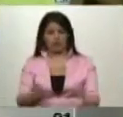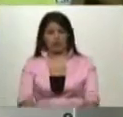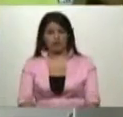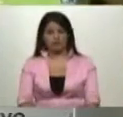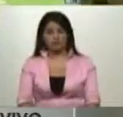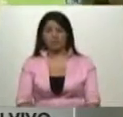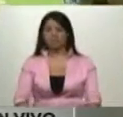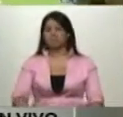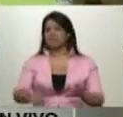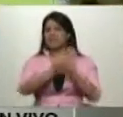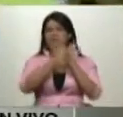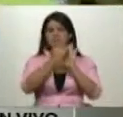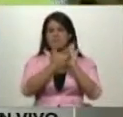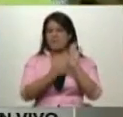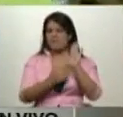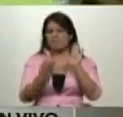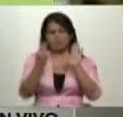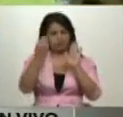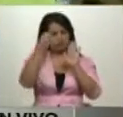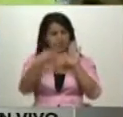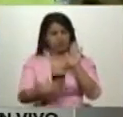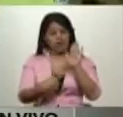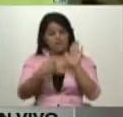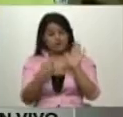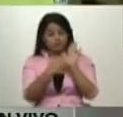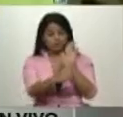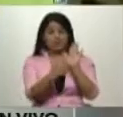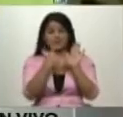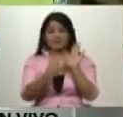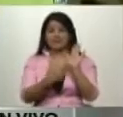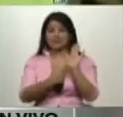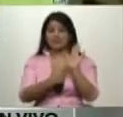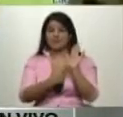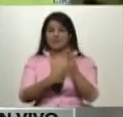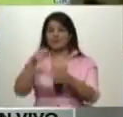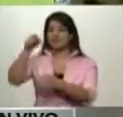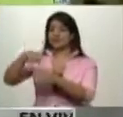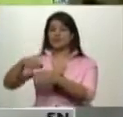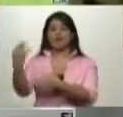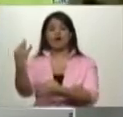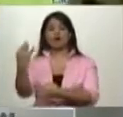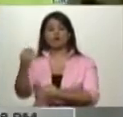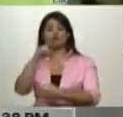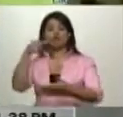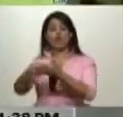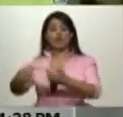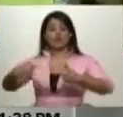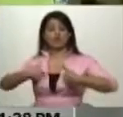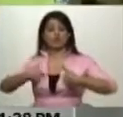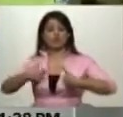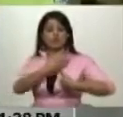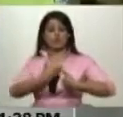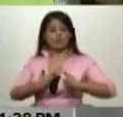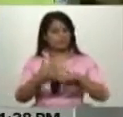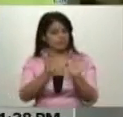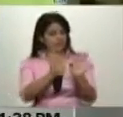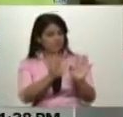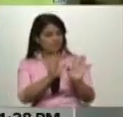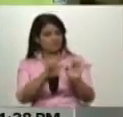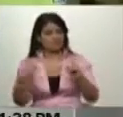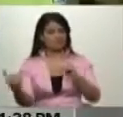más importantes tiene, bueno, la prohibición de las patentes sobre la semilla, el reconocimiento de la